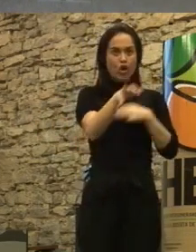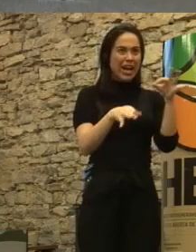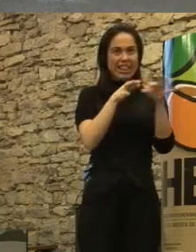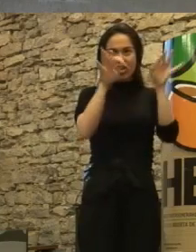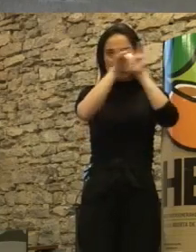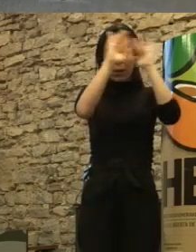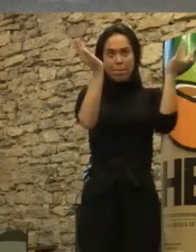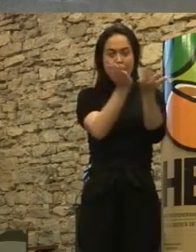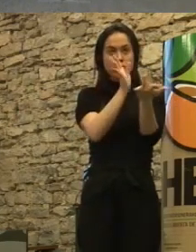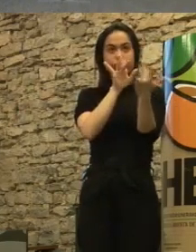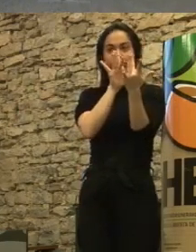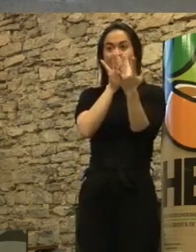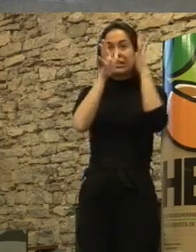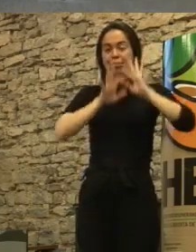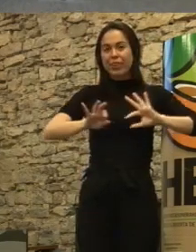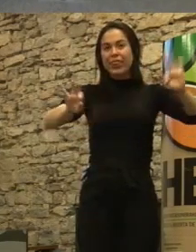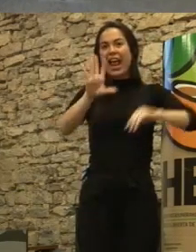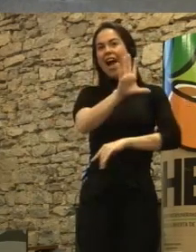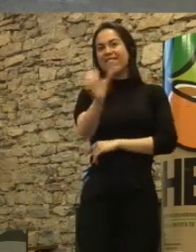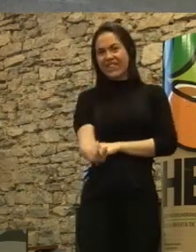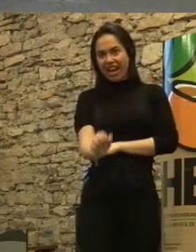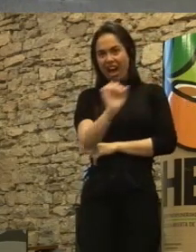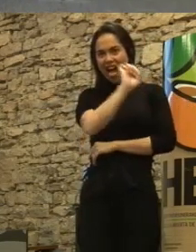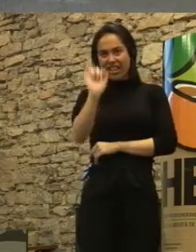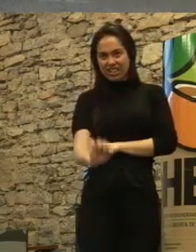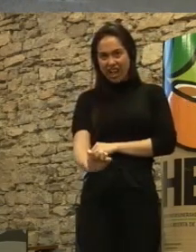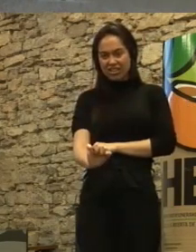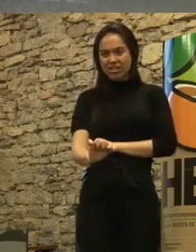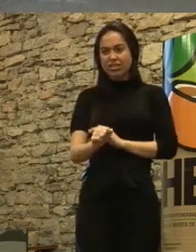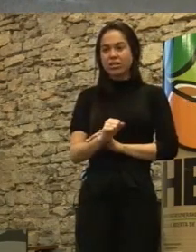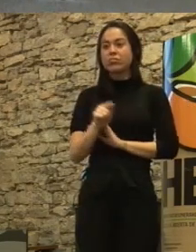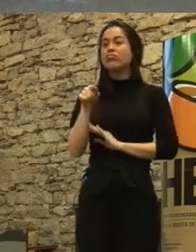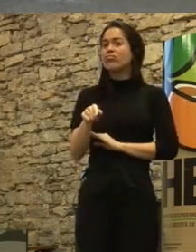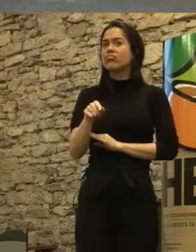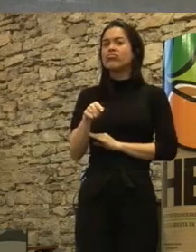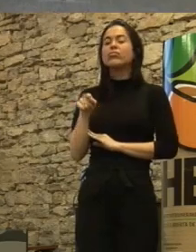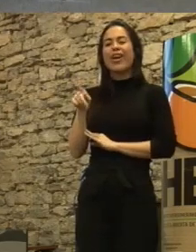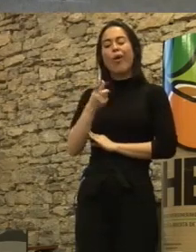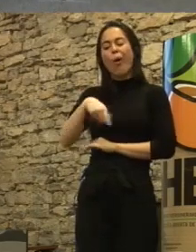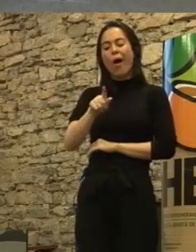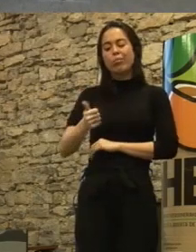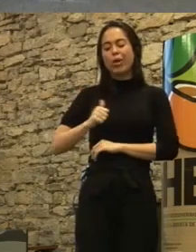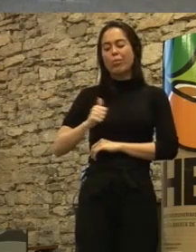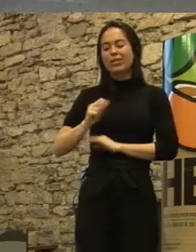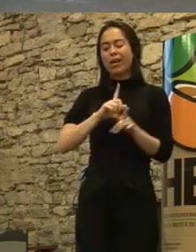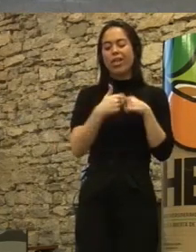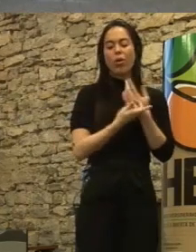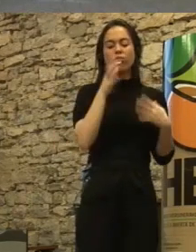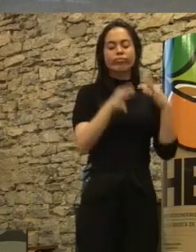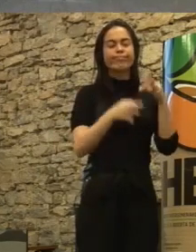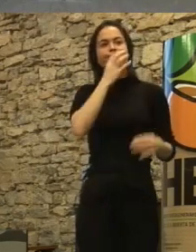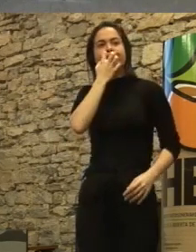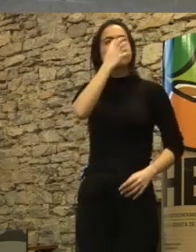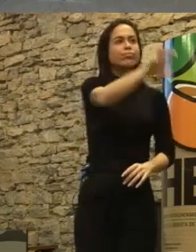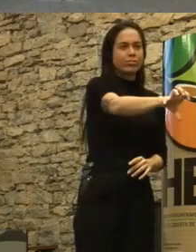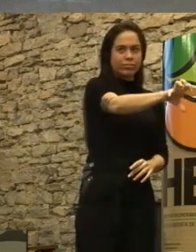mundo, sobre todo África, sobre todo Asia, que utilizan esto para ir a los tribunales y defender el derecho